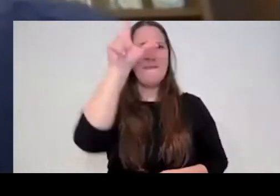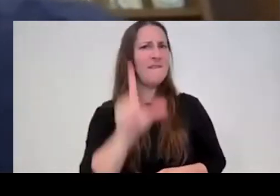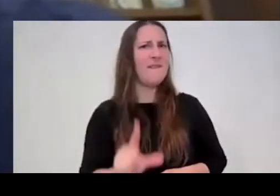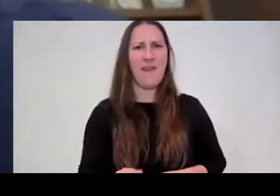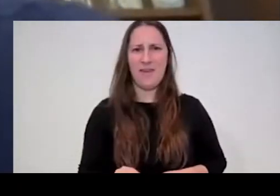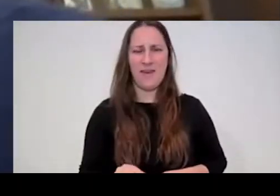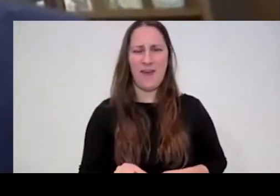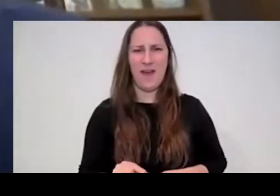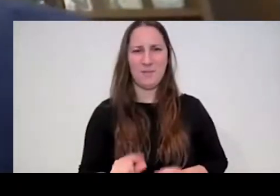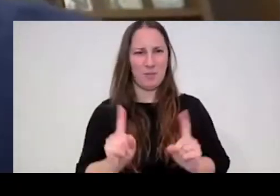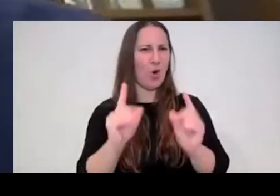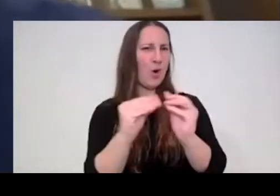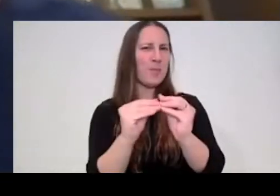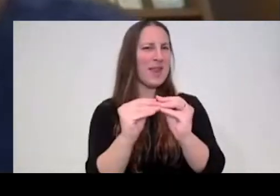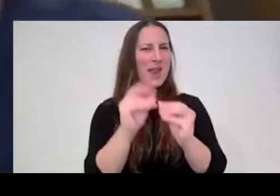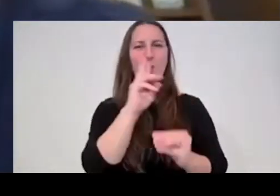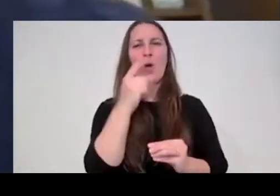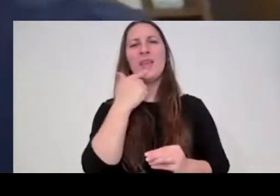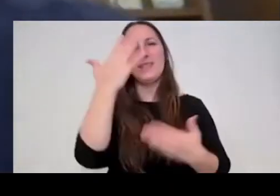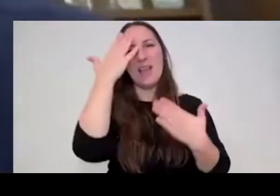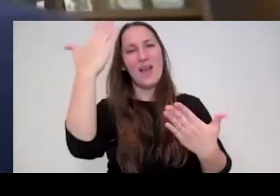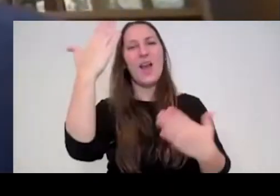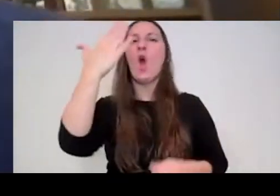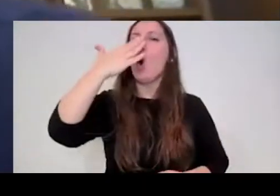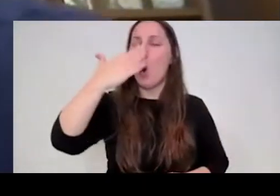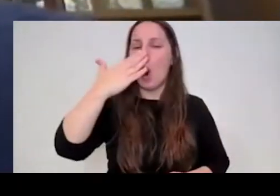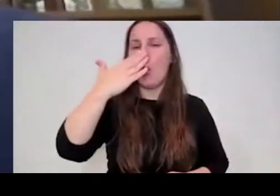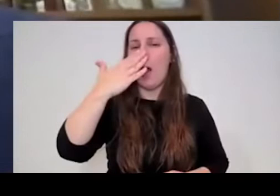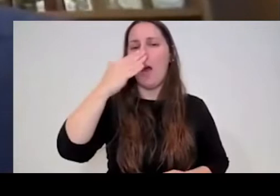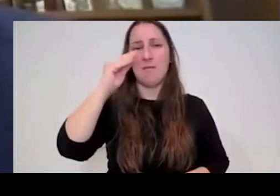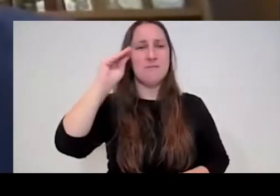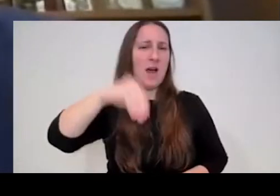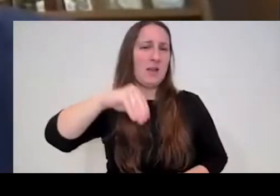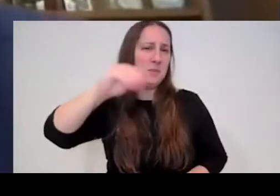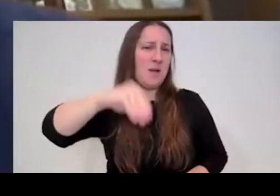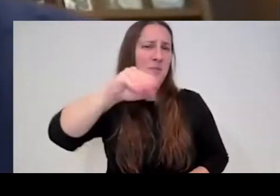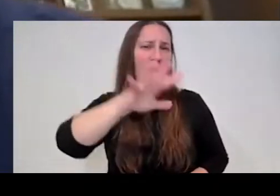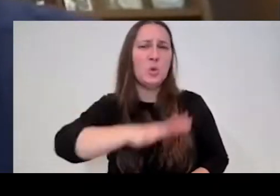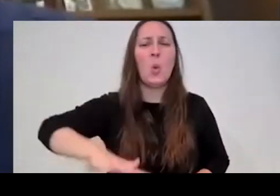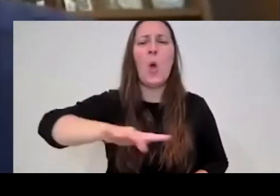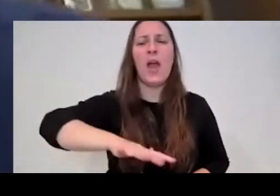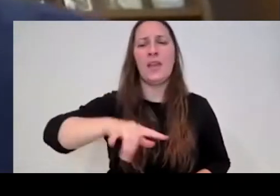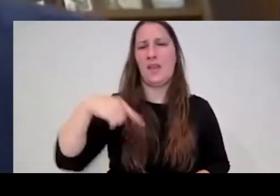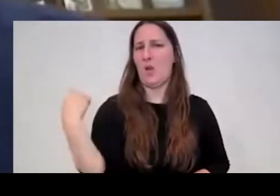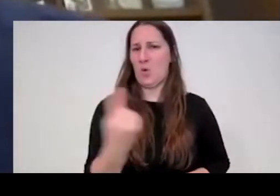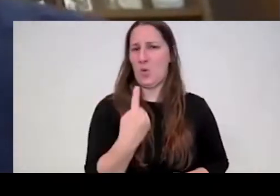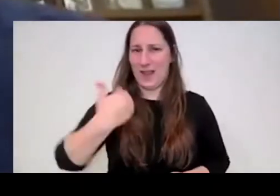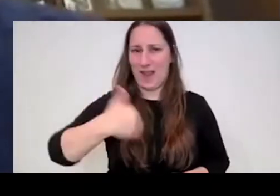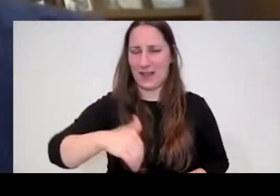una compañera que saludaba de Córdoba y seguramente de muchos otros lugares de nuestro país.